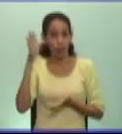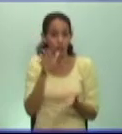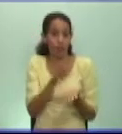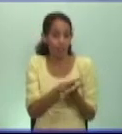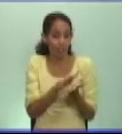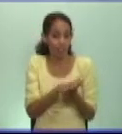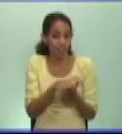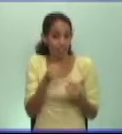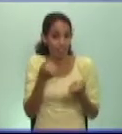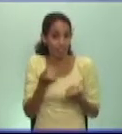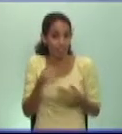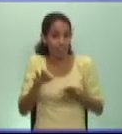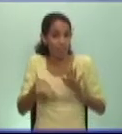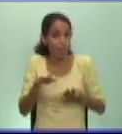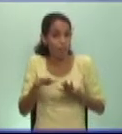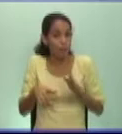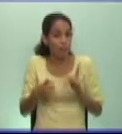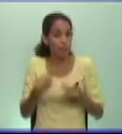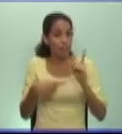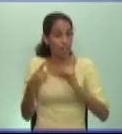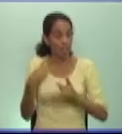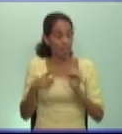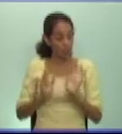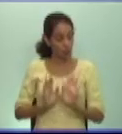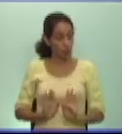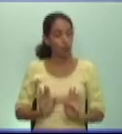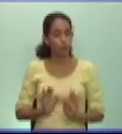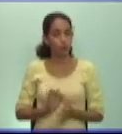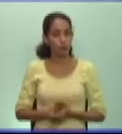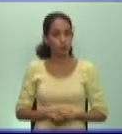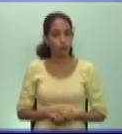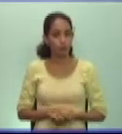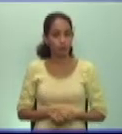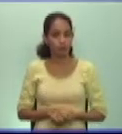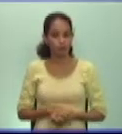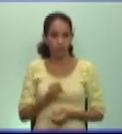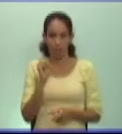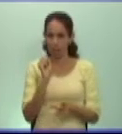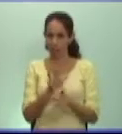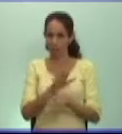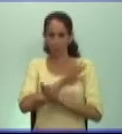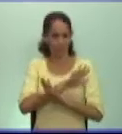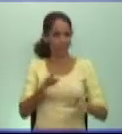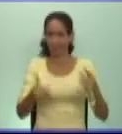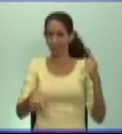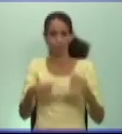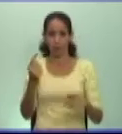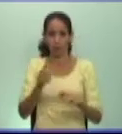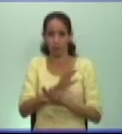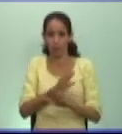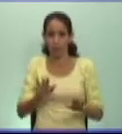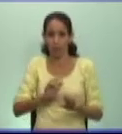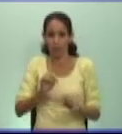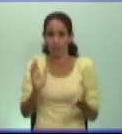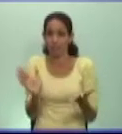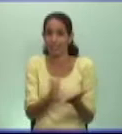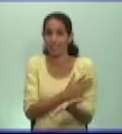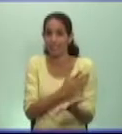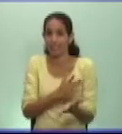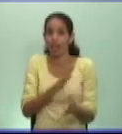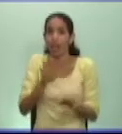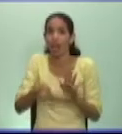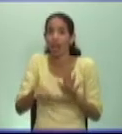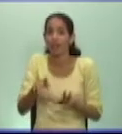en algunos países se da este proyecto nacionalista que rompiera la dependencia y sobre todo ese carácter